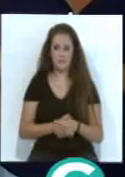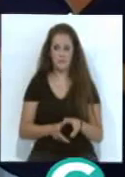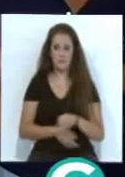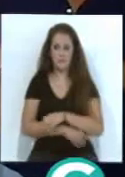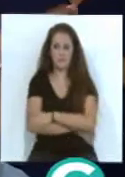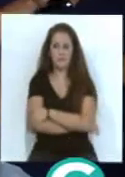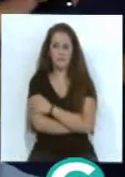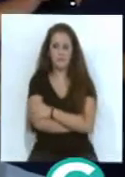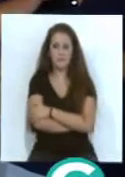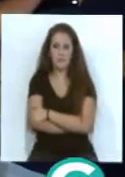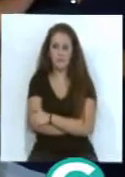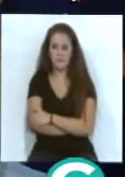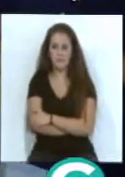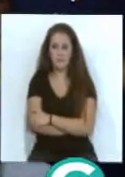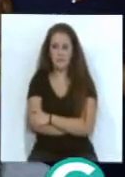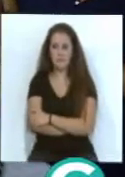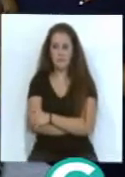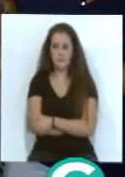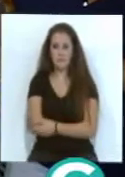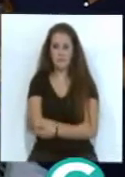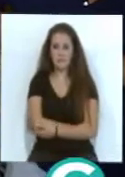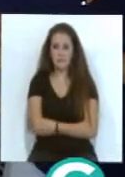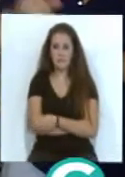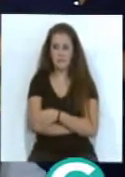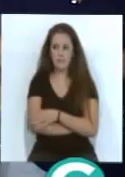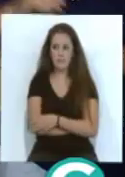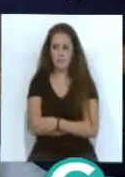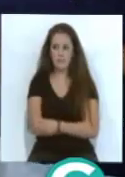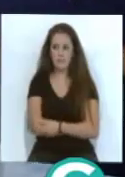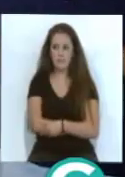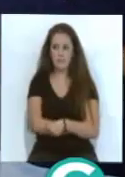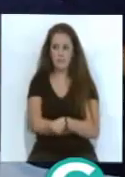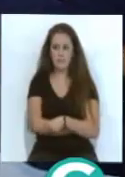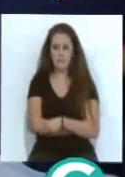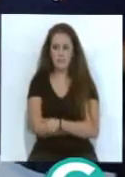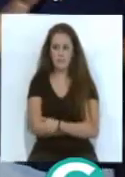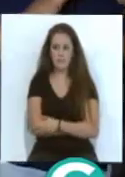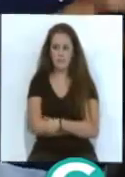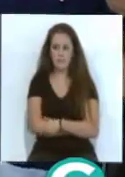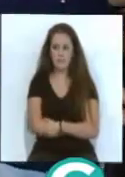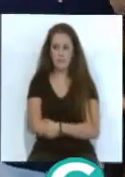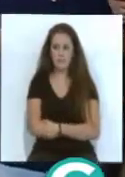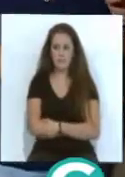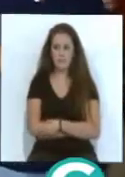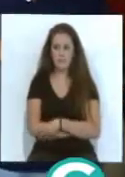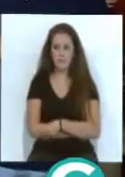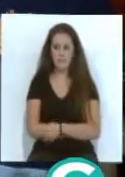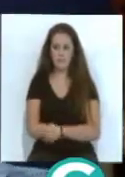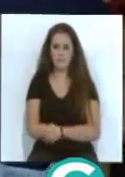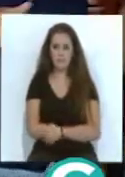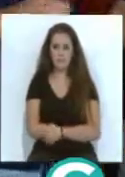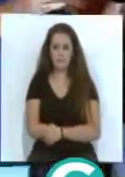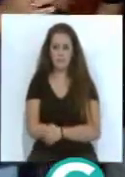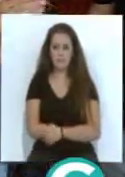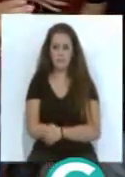casa que tiene una ventana. ¡Contadlo! Ventana que da la calle. ¡Bueno, todo el